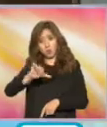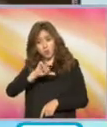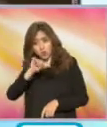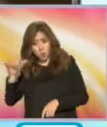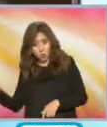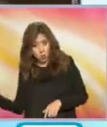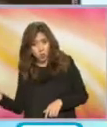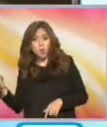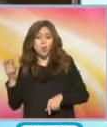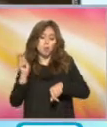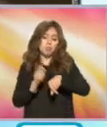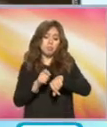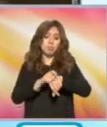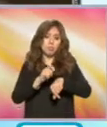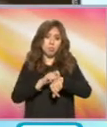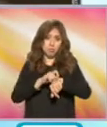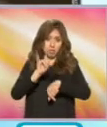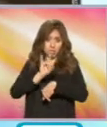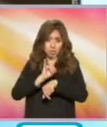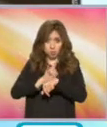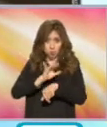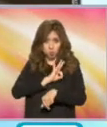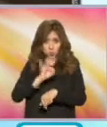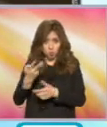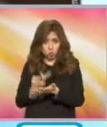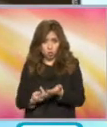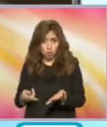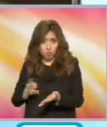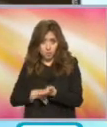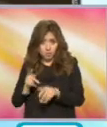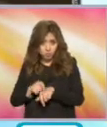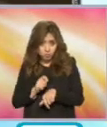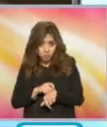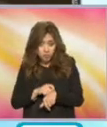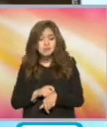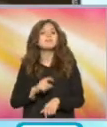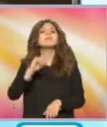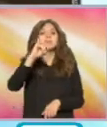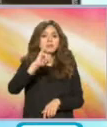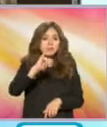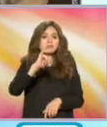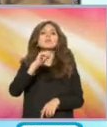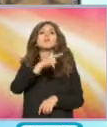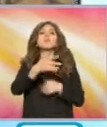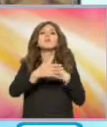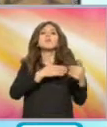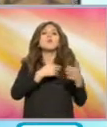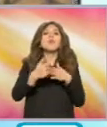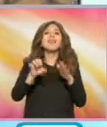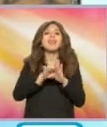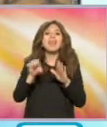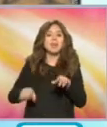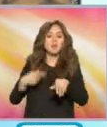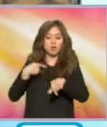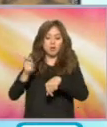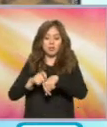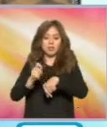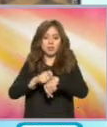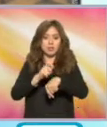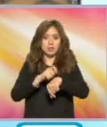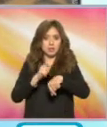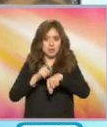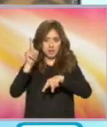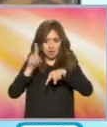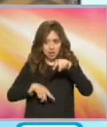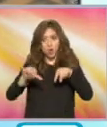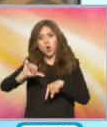un tatuaje. ¿Se puede retatuar esta zona? Exactamente. Lo que ahora está muy de moda es retatuar sobre un tatuaje que ya no nos gusta o retocarlos con